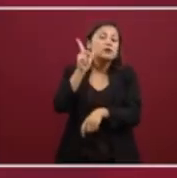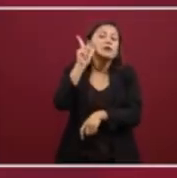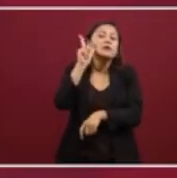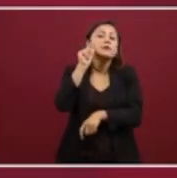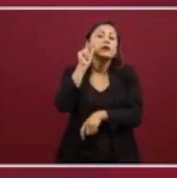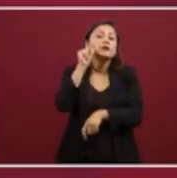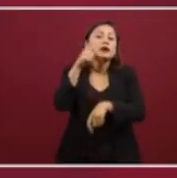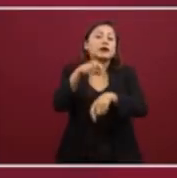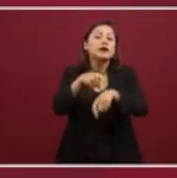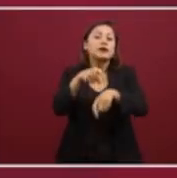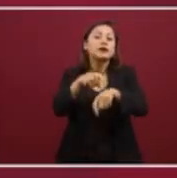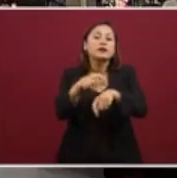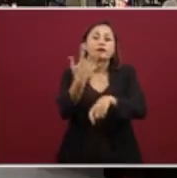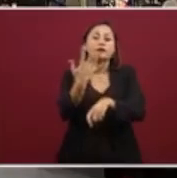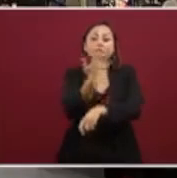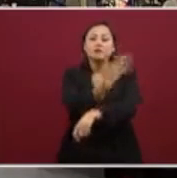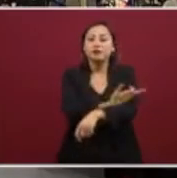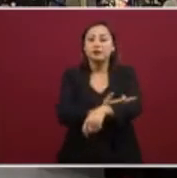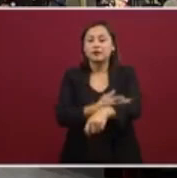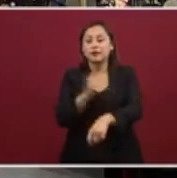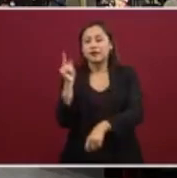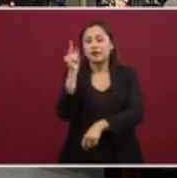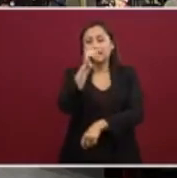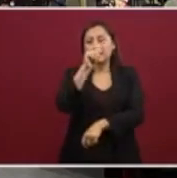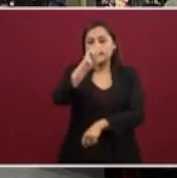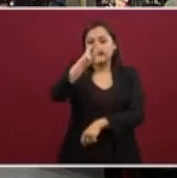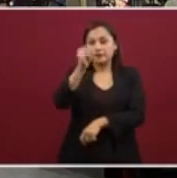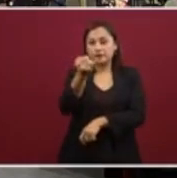5 de la tarde a Tijuana.